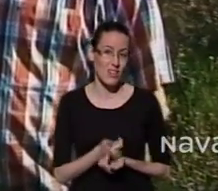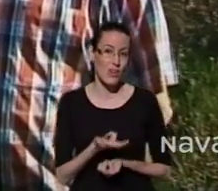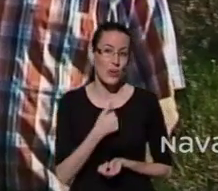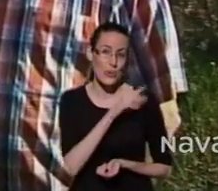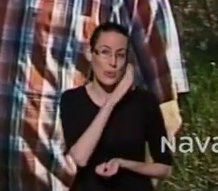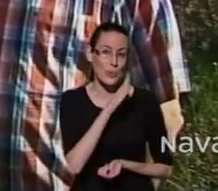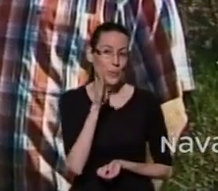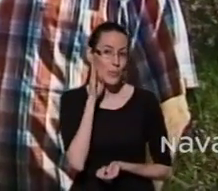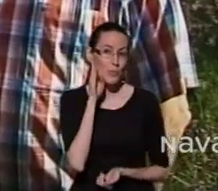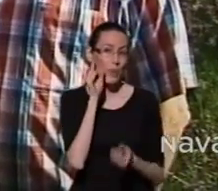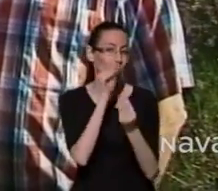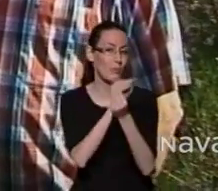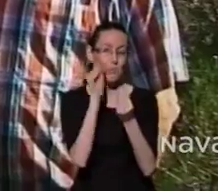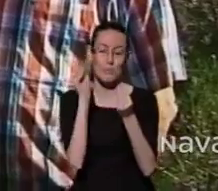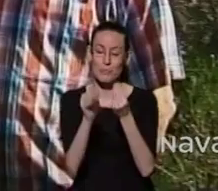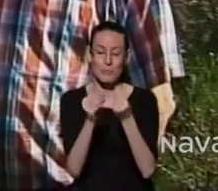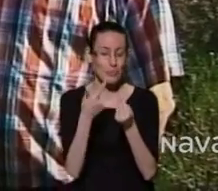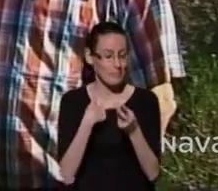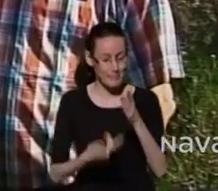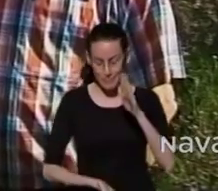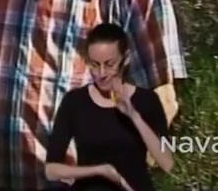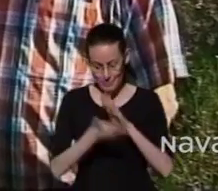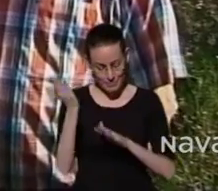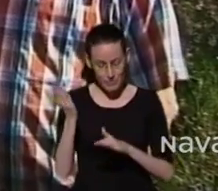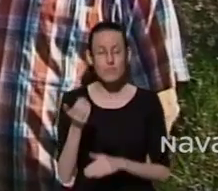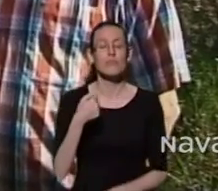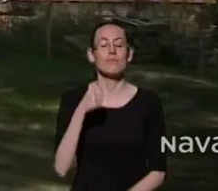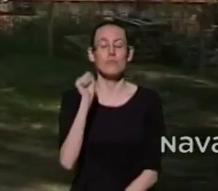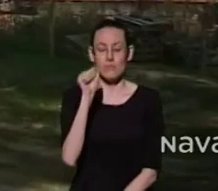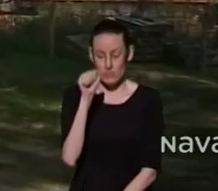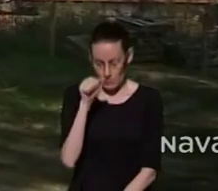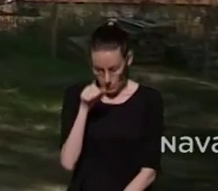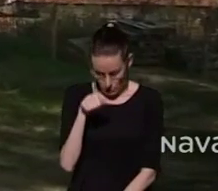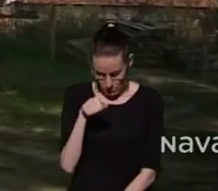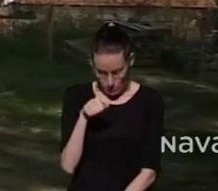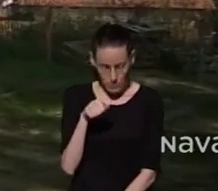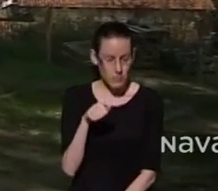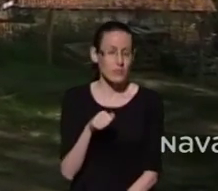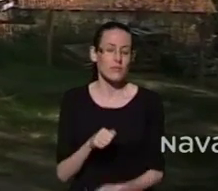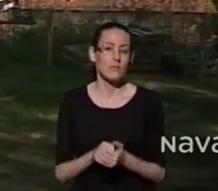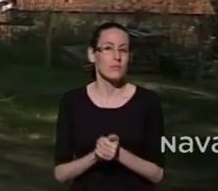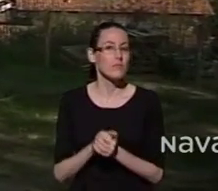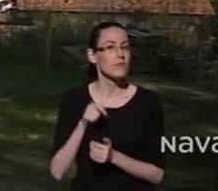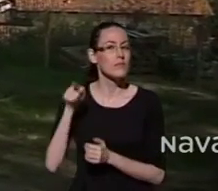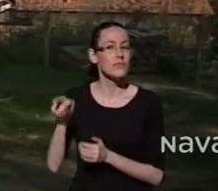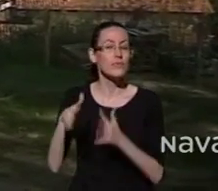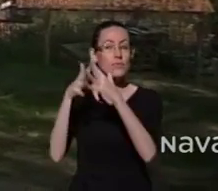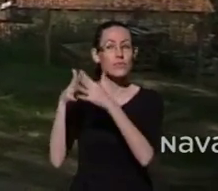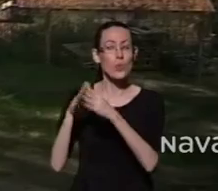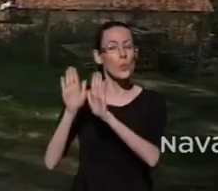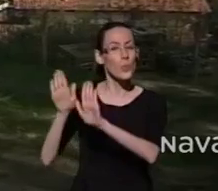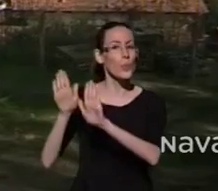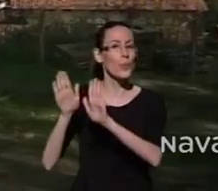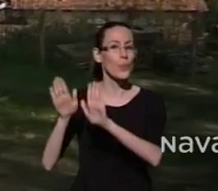madre y tuve que salir con la cabeza bien agachada. Y allí pasé pues 9 años luego.